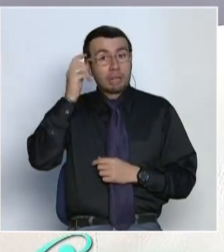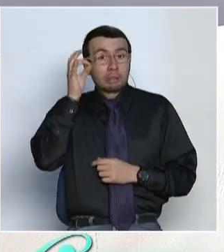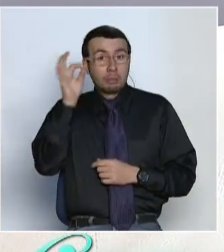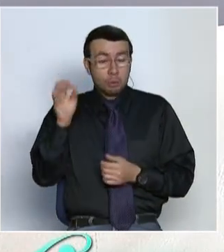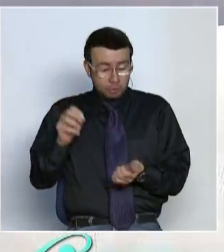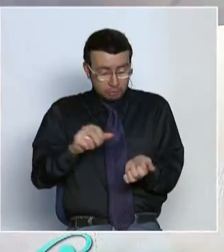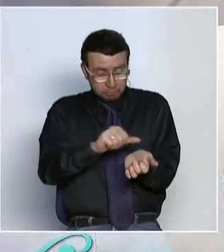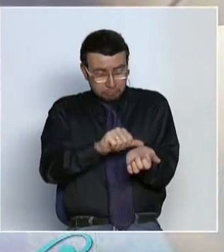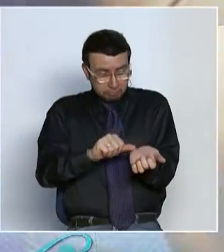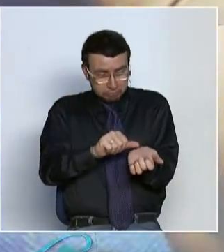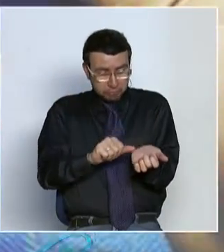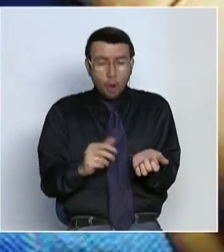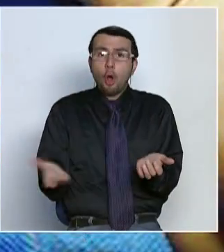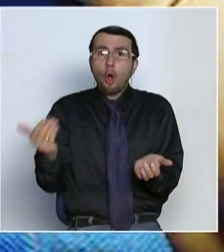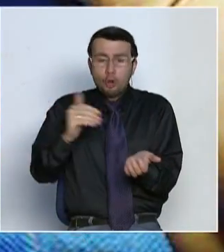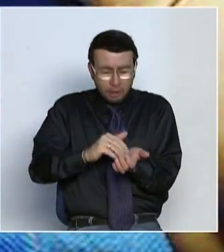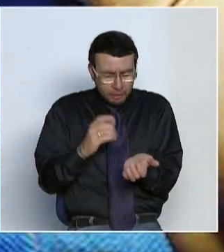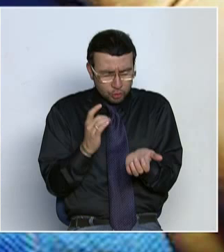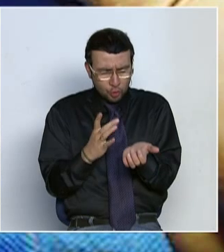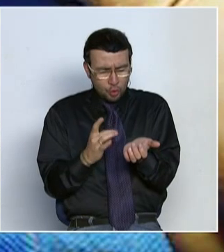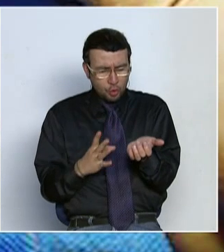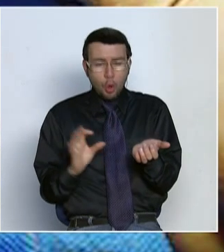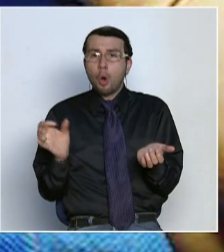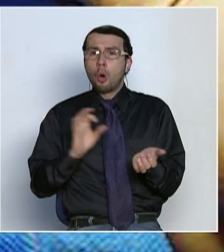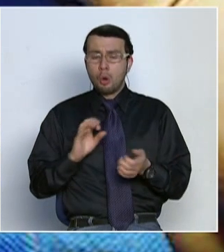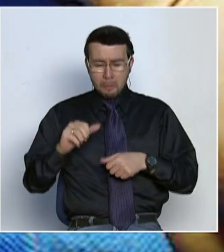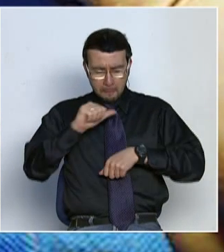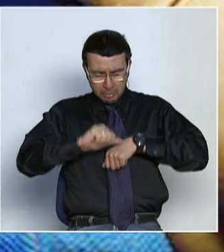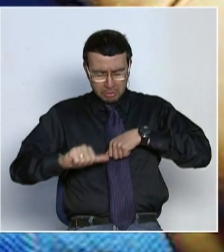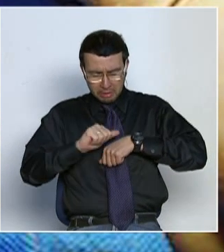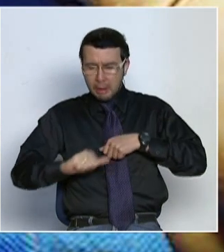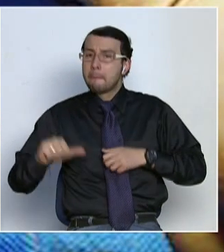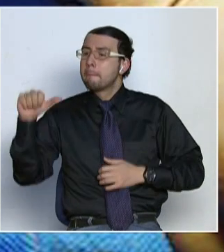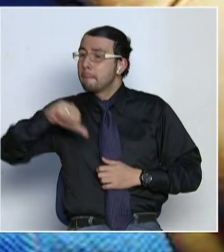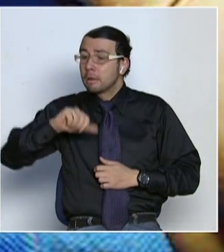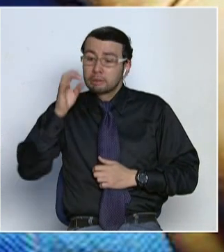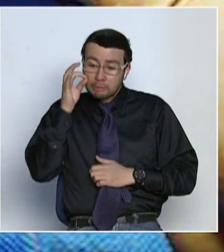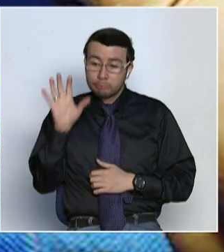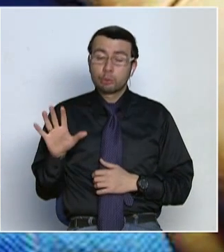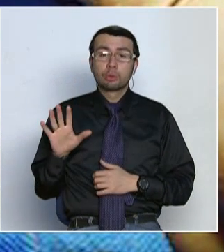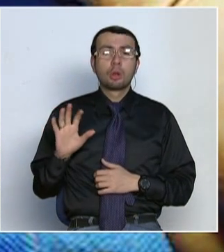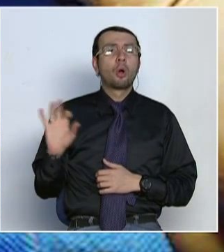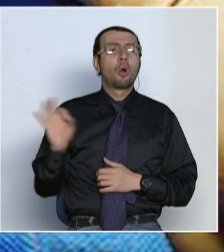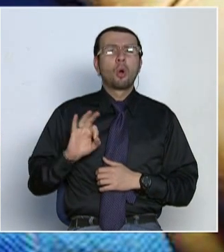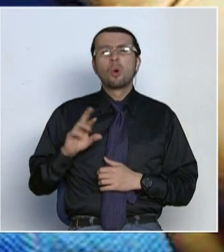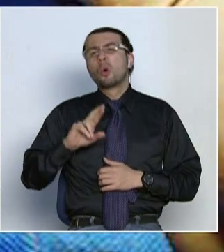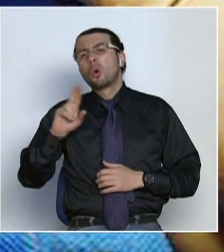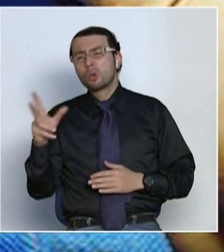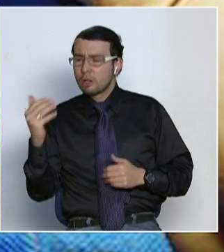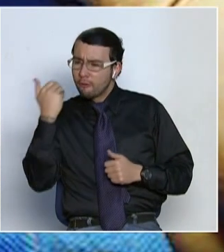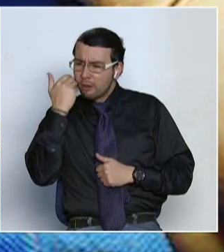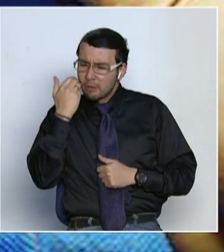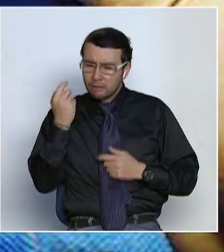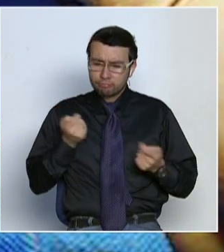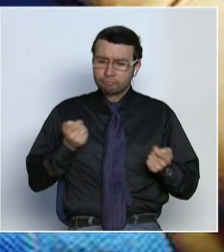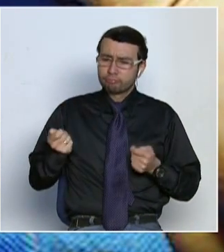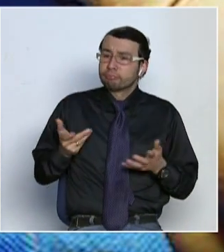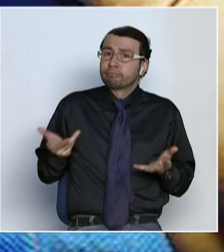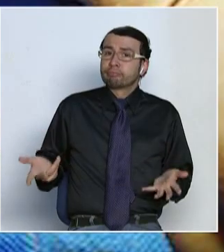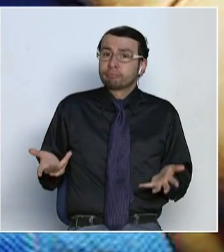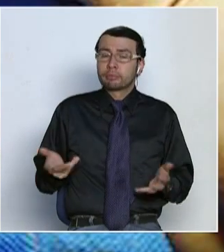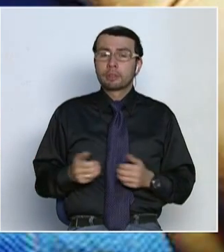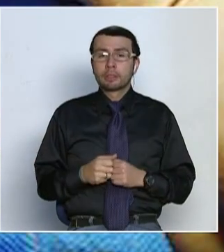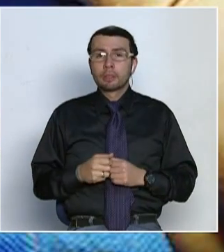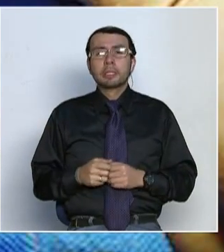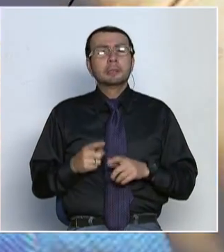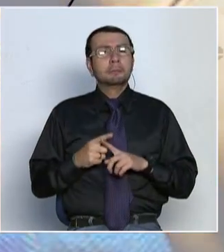carpiano reapareció o quedó mal operada o que está haciendo otro tipo de patología.